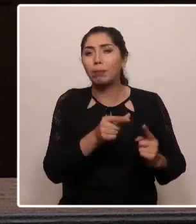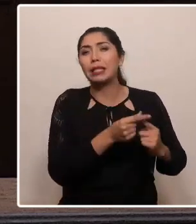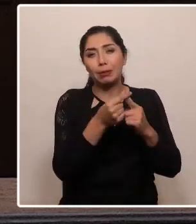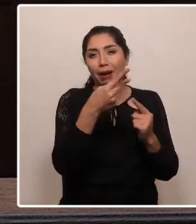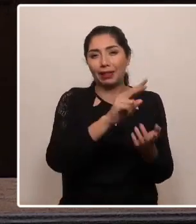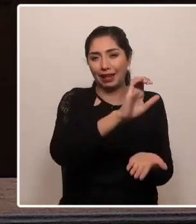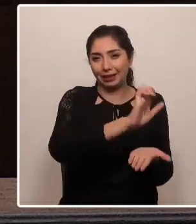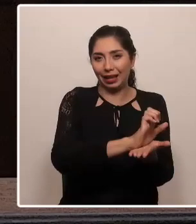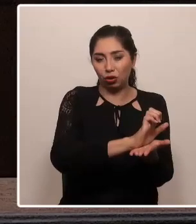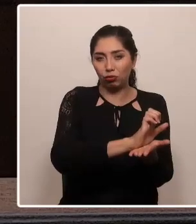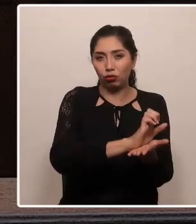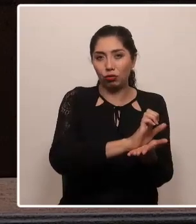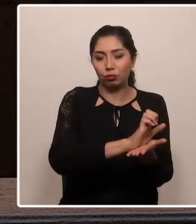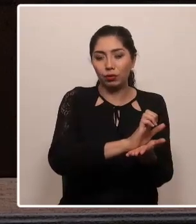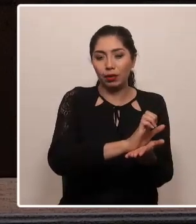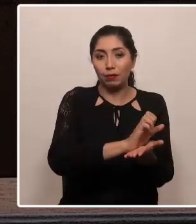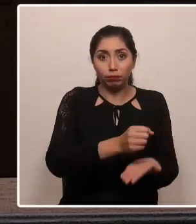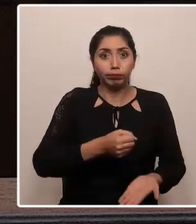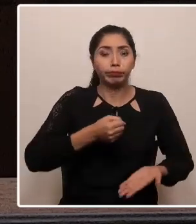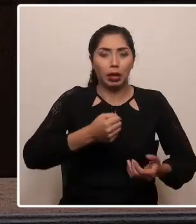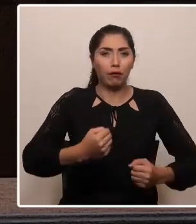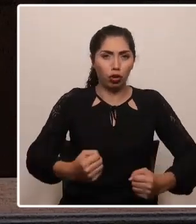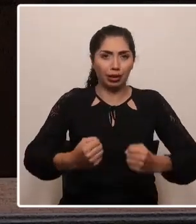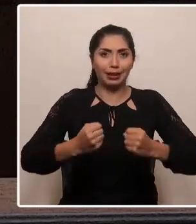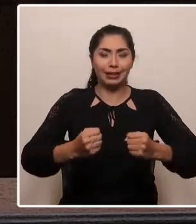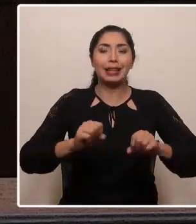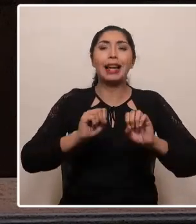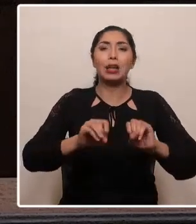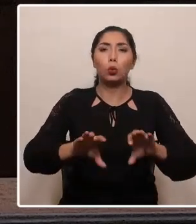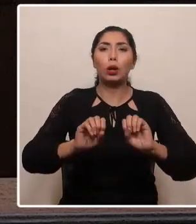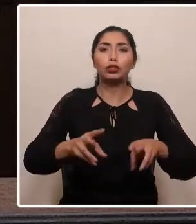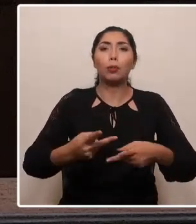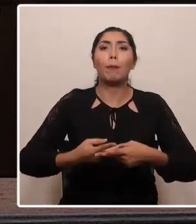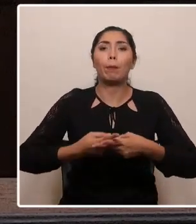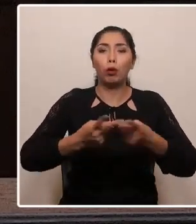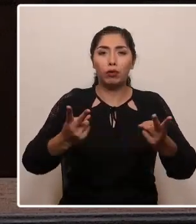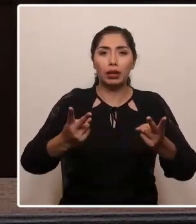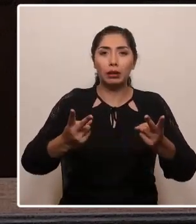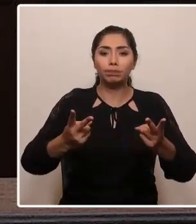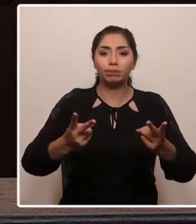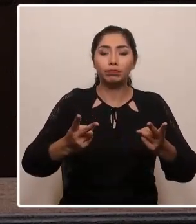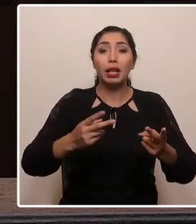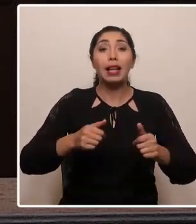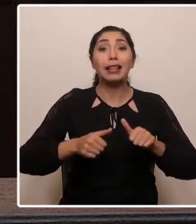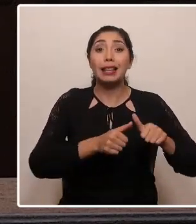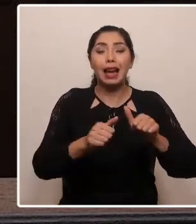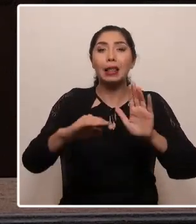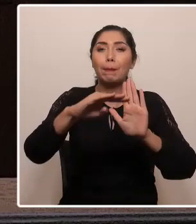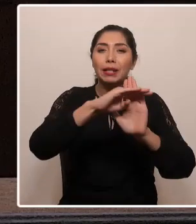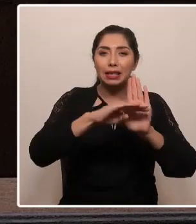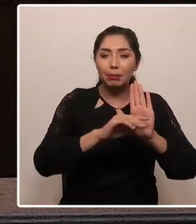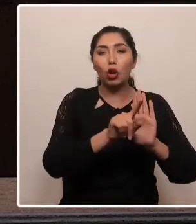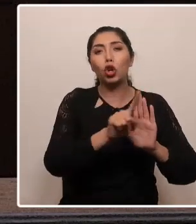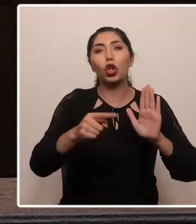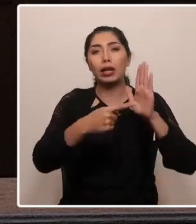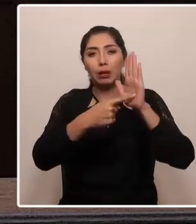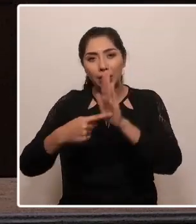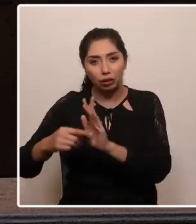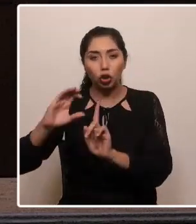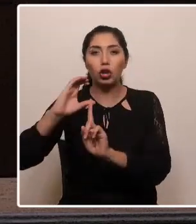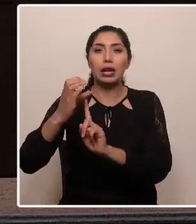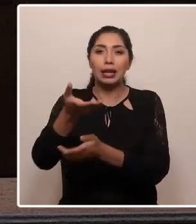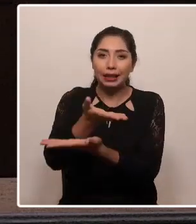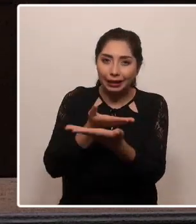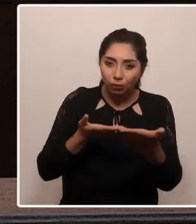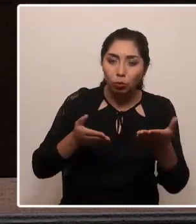educación pública. Queremos una educación guiada por los principios de no discriminación, interculturalidad, inclusión,